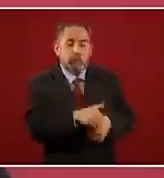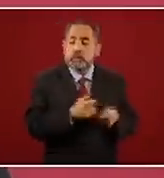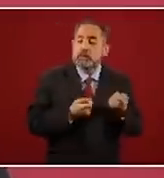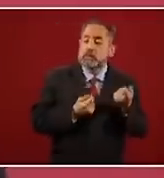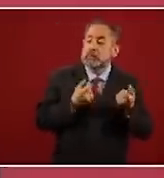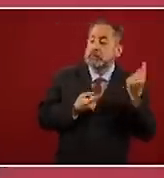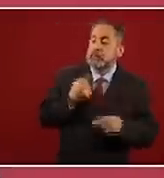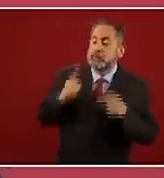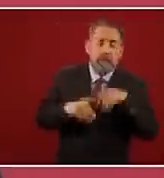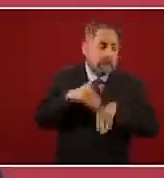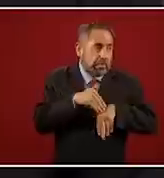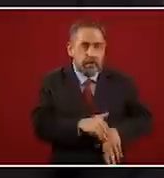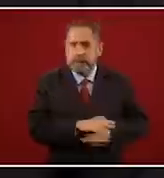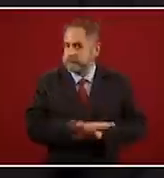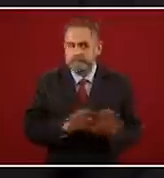una minoría,